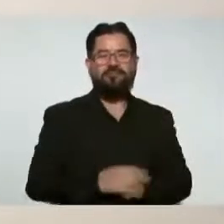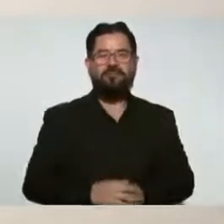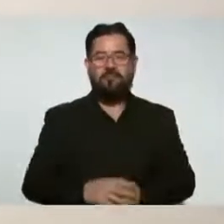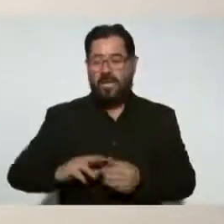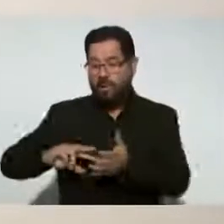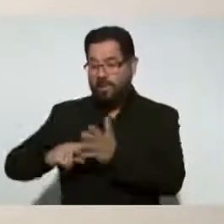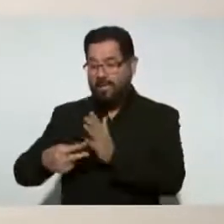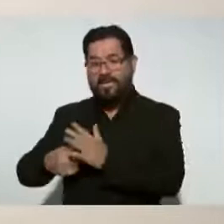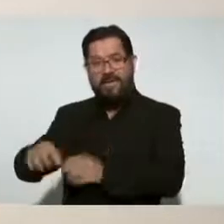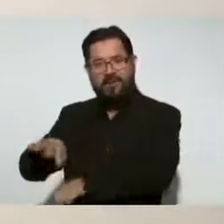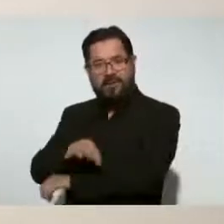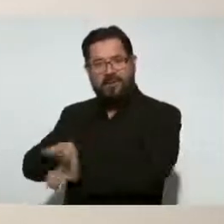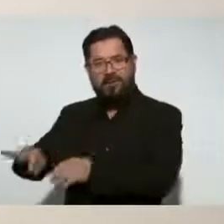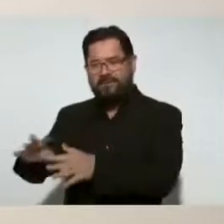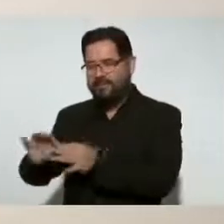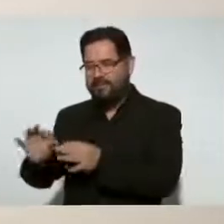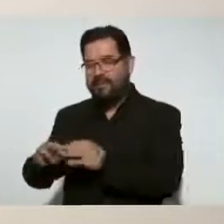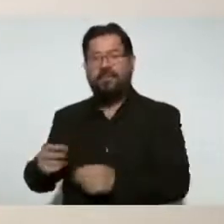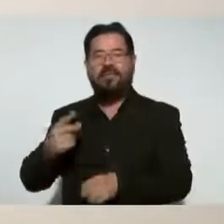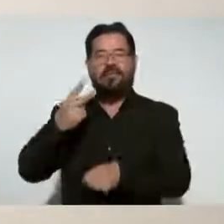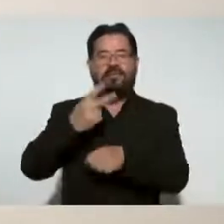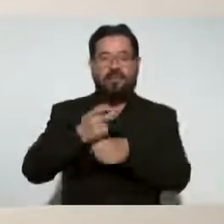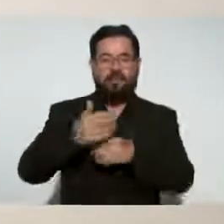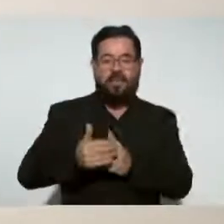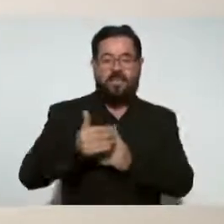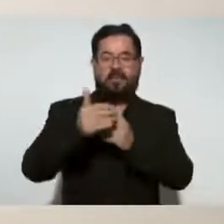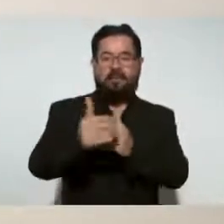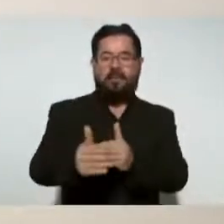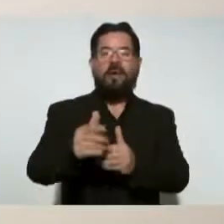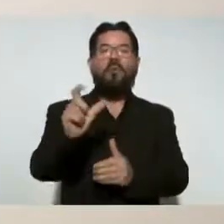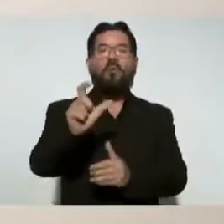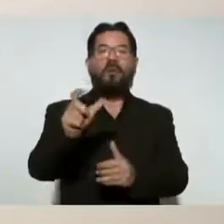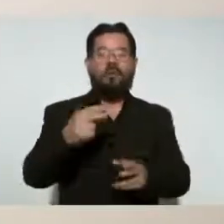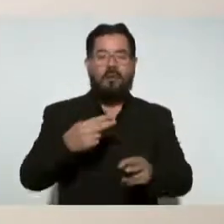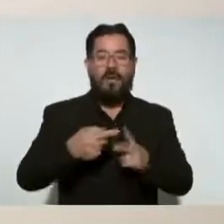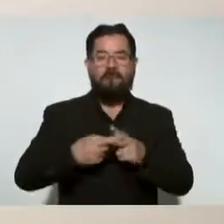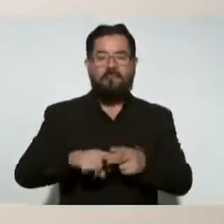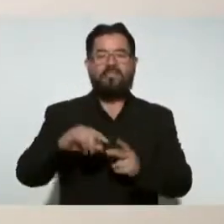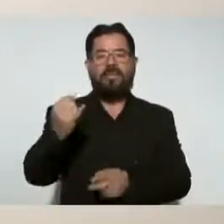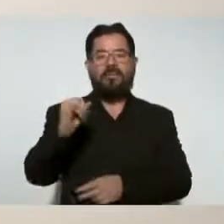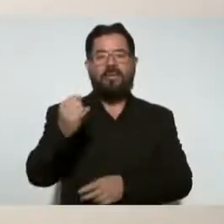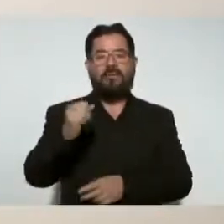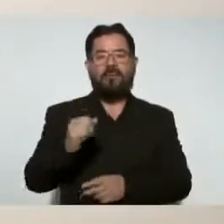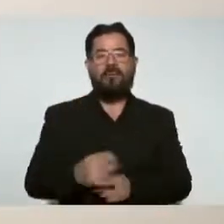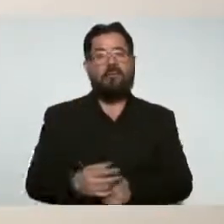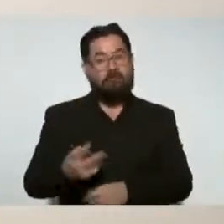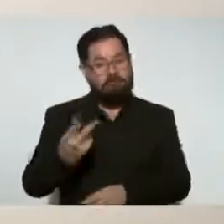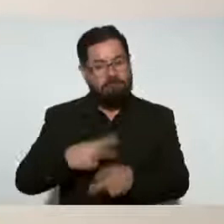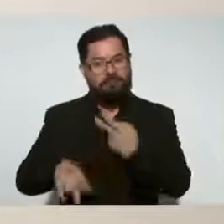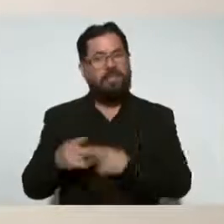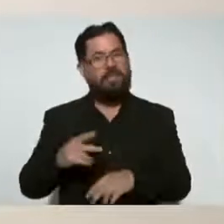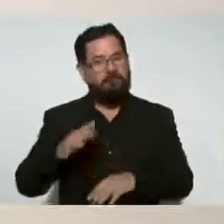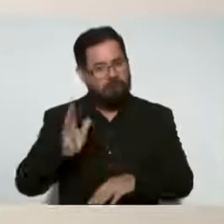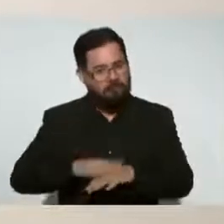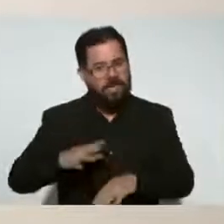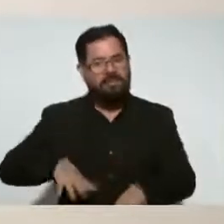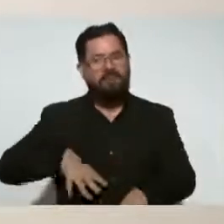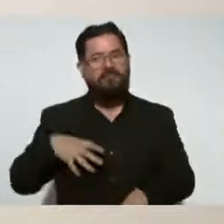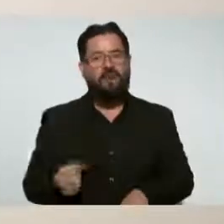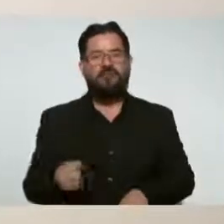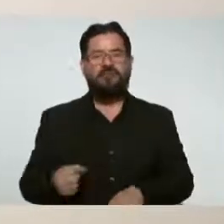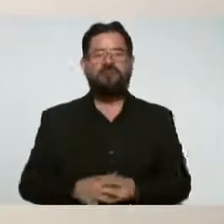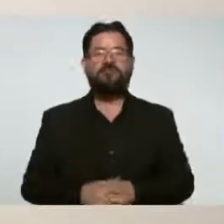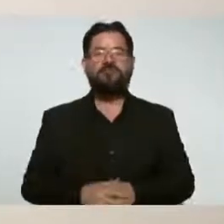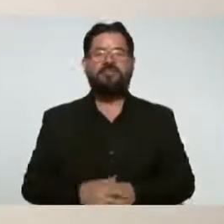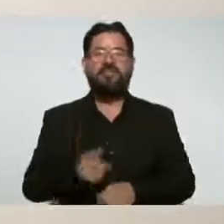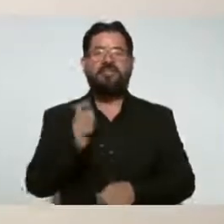tiene una proyección para concluir en el mes de junio. Pues ahí viene lo bueno, presidente. Y esto significa que